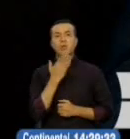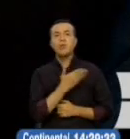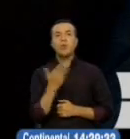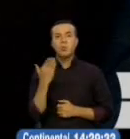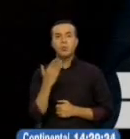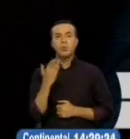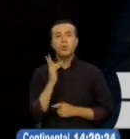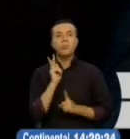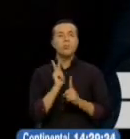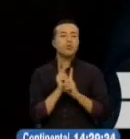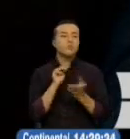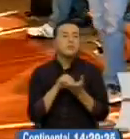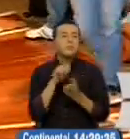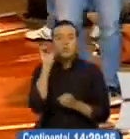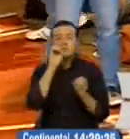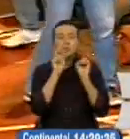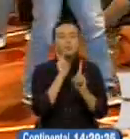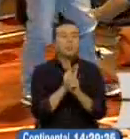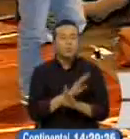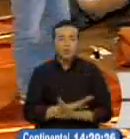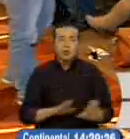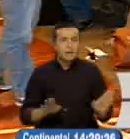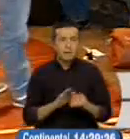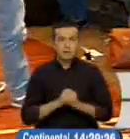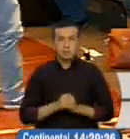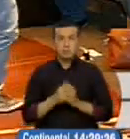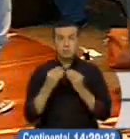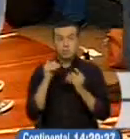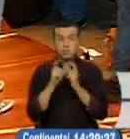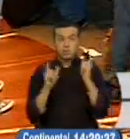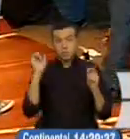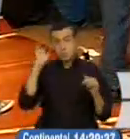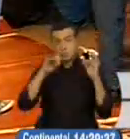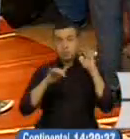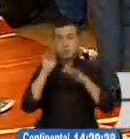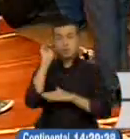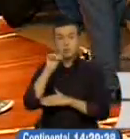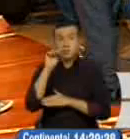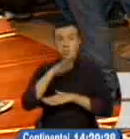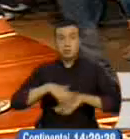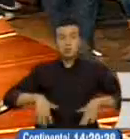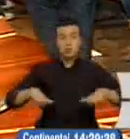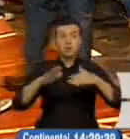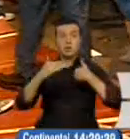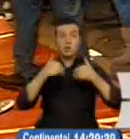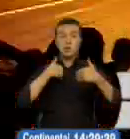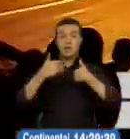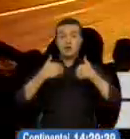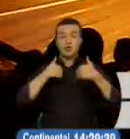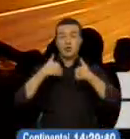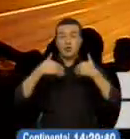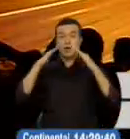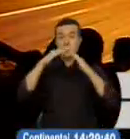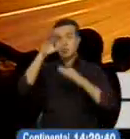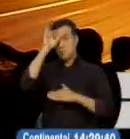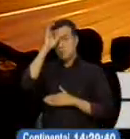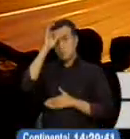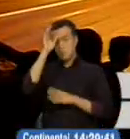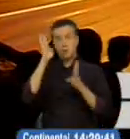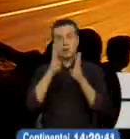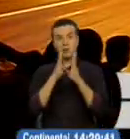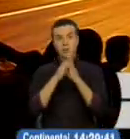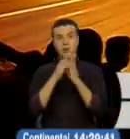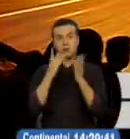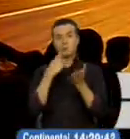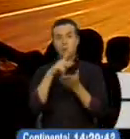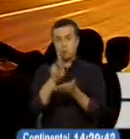miembro observador del organismo. Decenas de personas se dieron cita este martes en el Teatro Prometeo, en un evento en el que